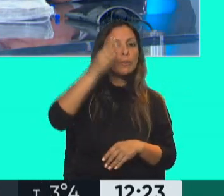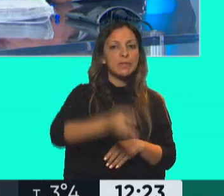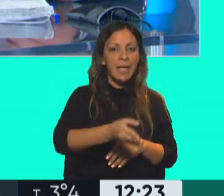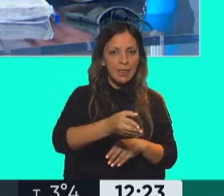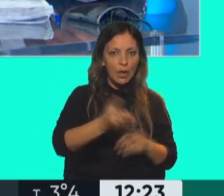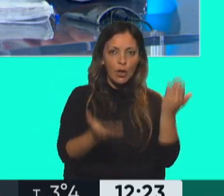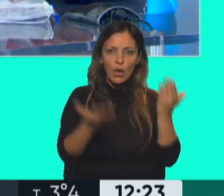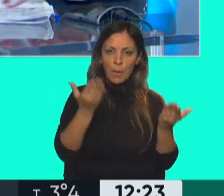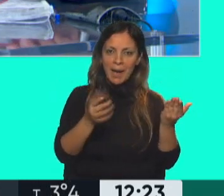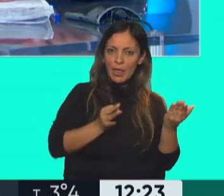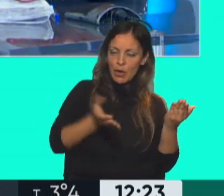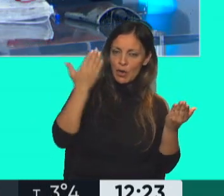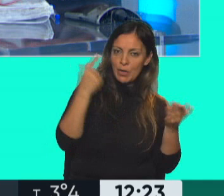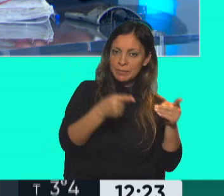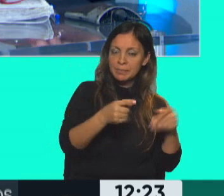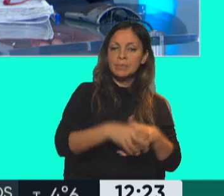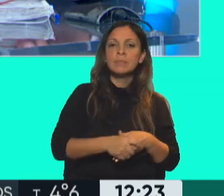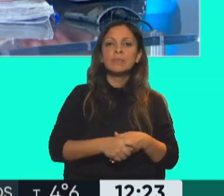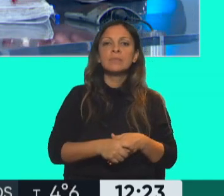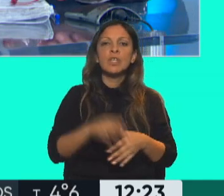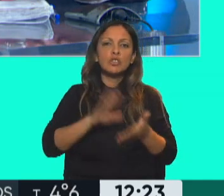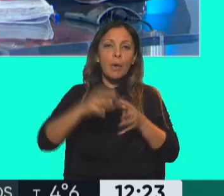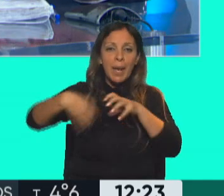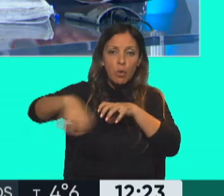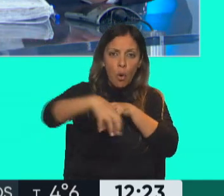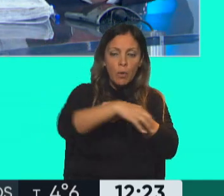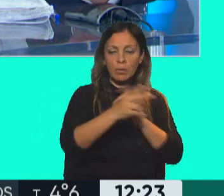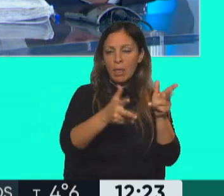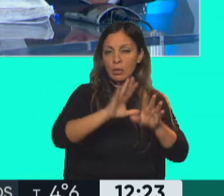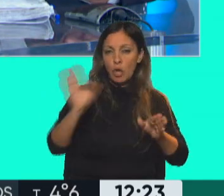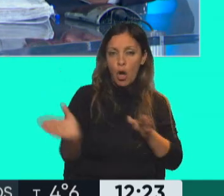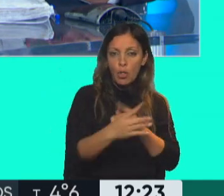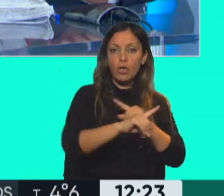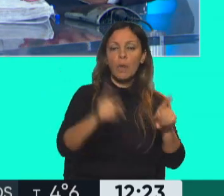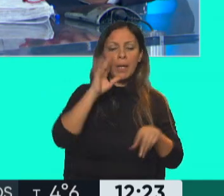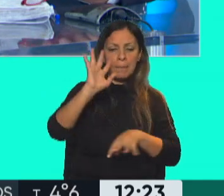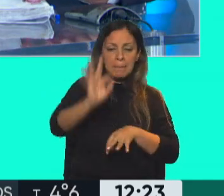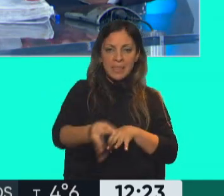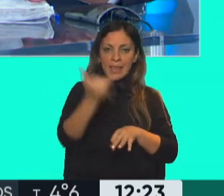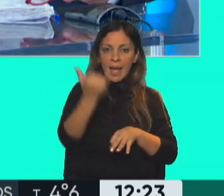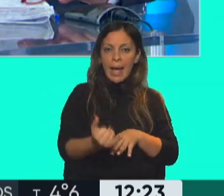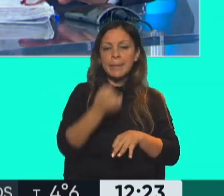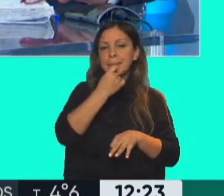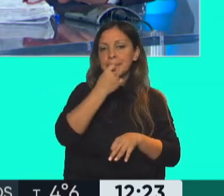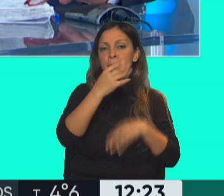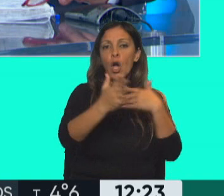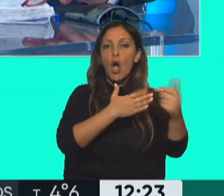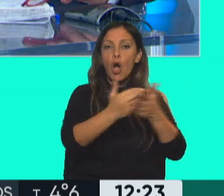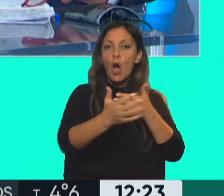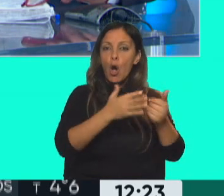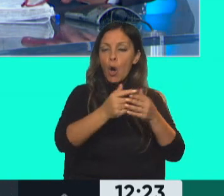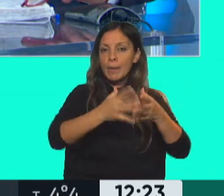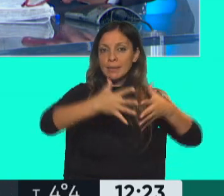decir, de los rubros no te voy a describir todo, pero te digo, lo que se ve claramente que tiene que ver con grandes obras, porque